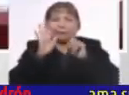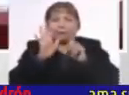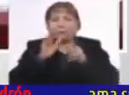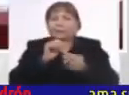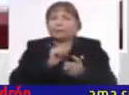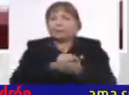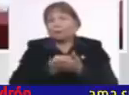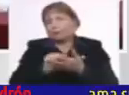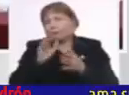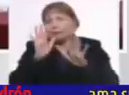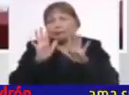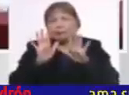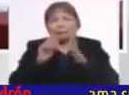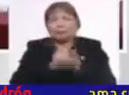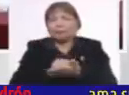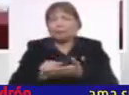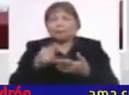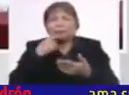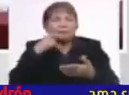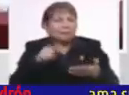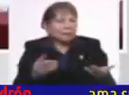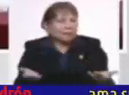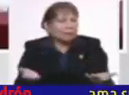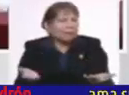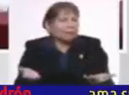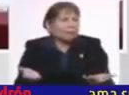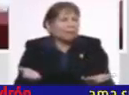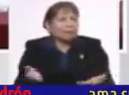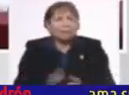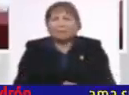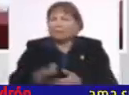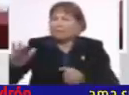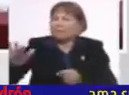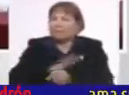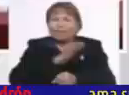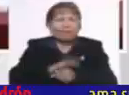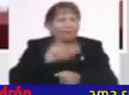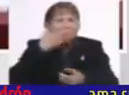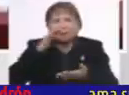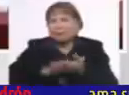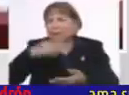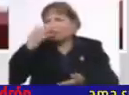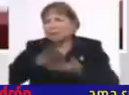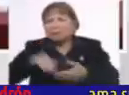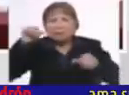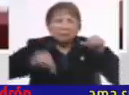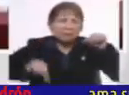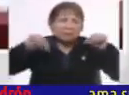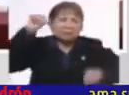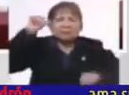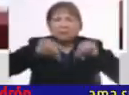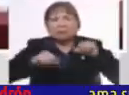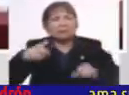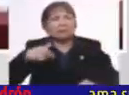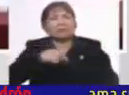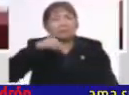o diez meses han estado lleno de vicios en contra de